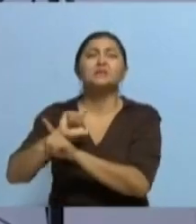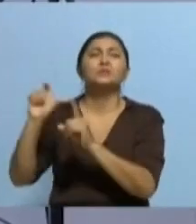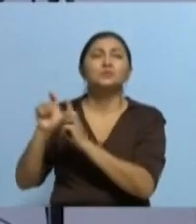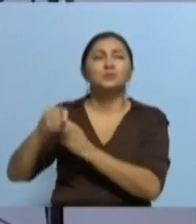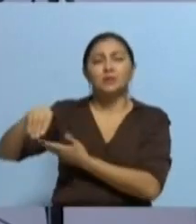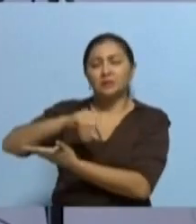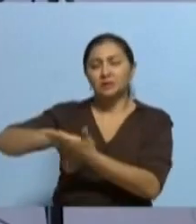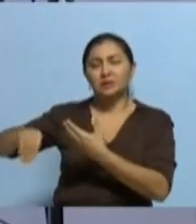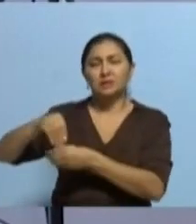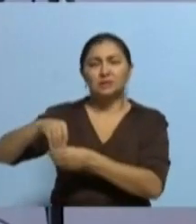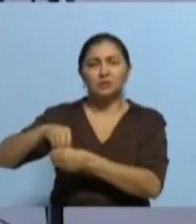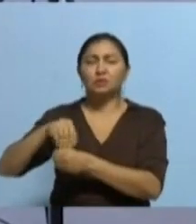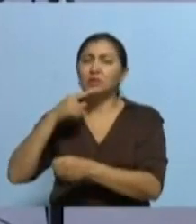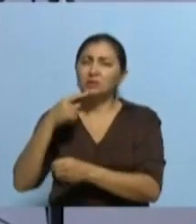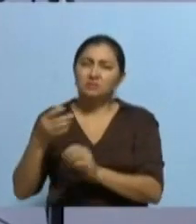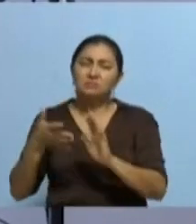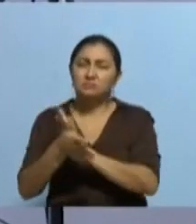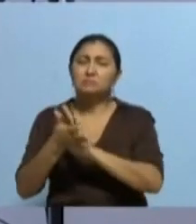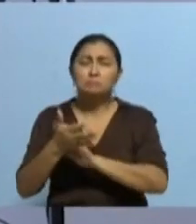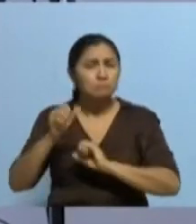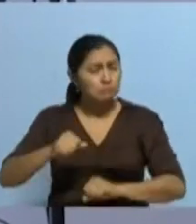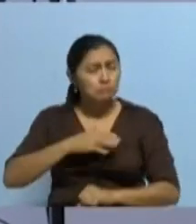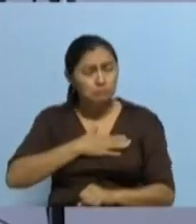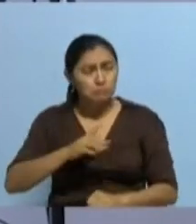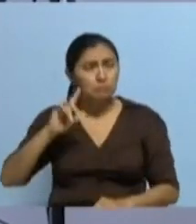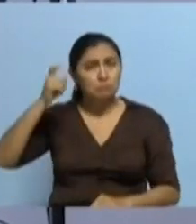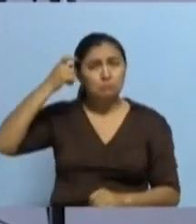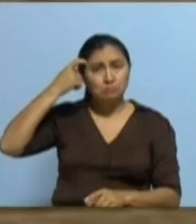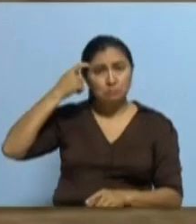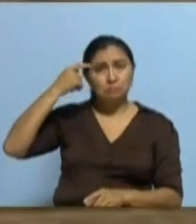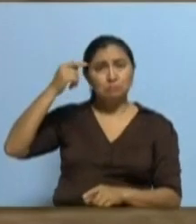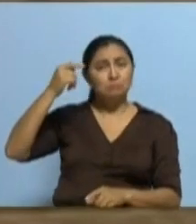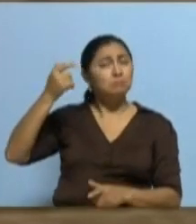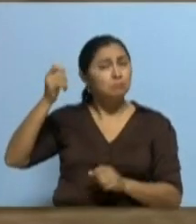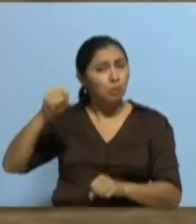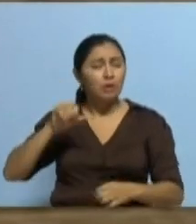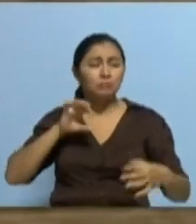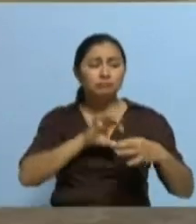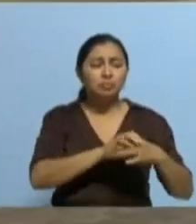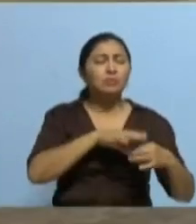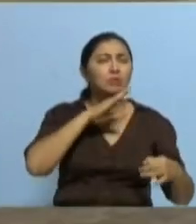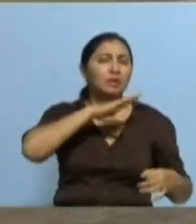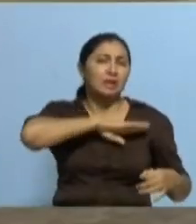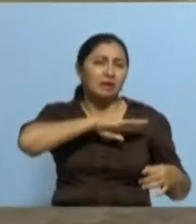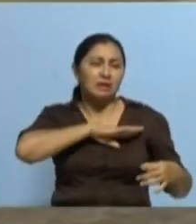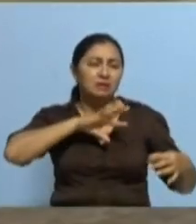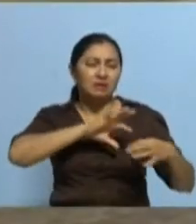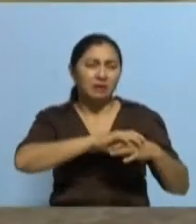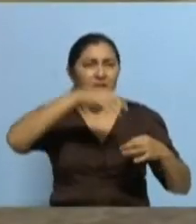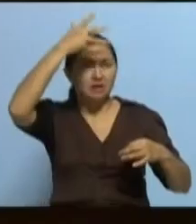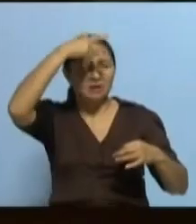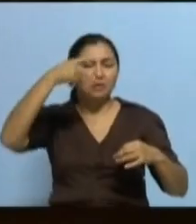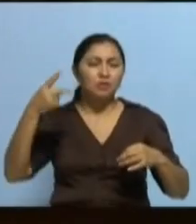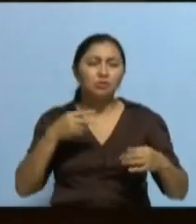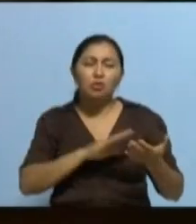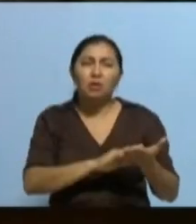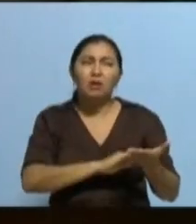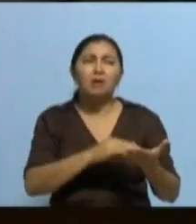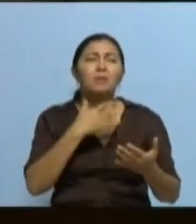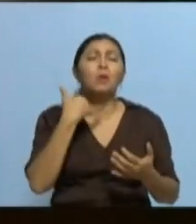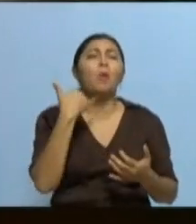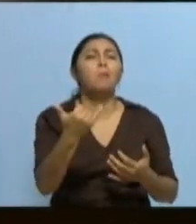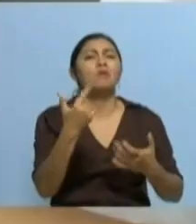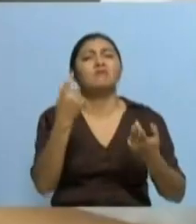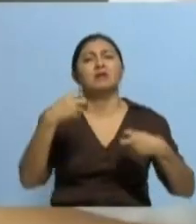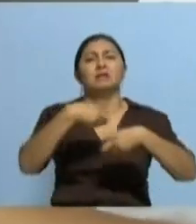que el departamento está dispuesto a trabajar con el alcalde Jaime Pumarejo para encontrarle una solución al problema que enfrenta el Parque Cultural